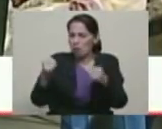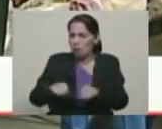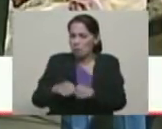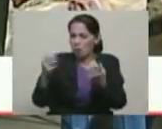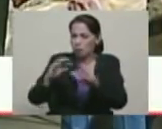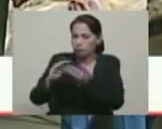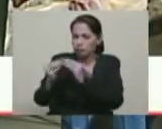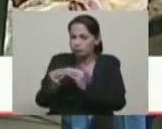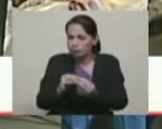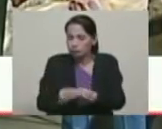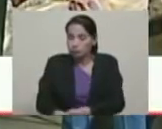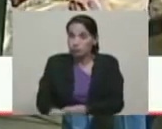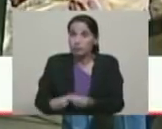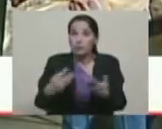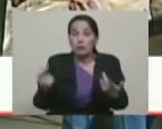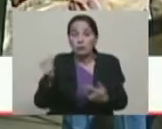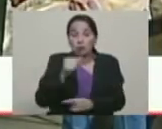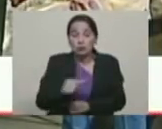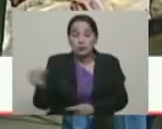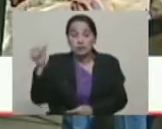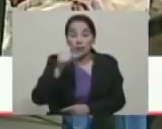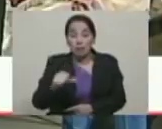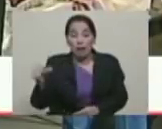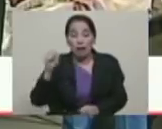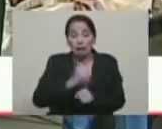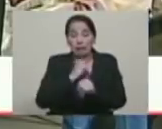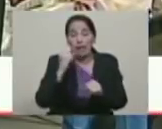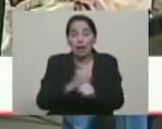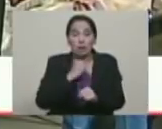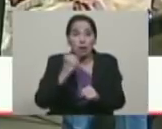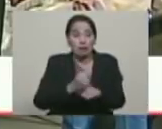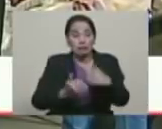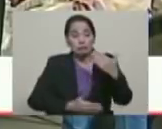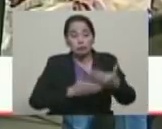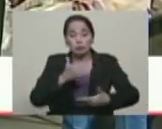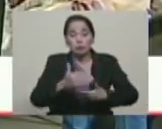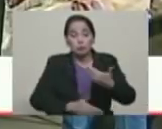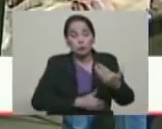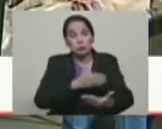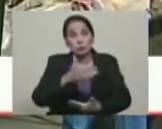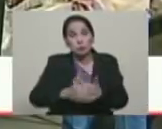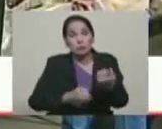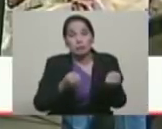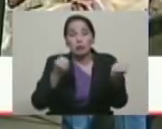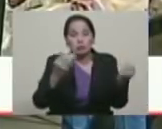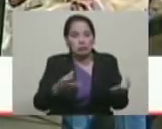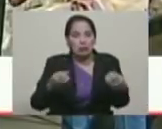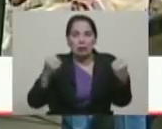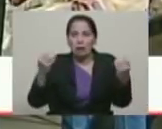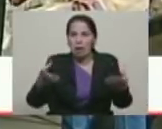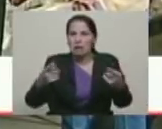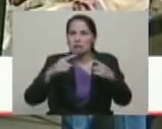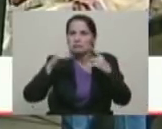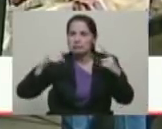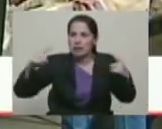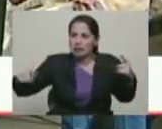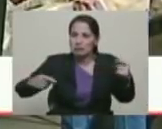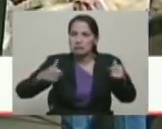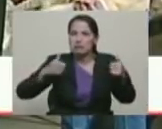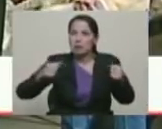equipos que se recuperan durante semanas enteras. Pero mientras tanto seguimos entregándole el servicio eléctrico al